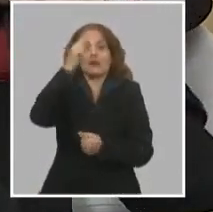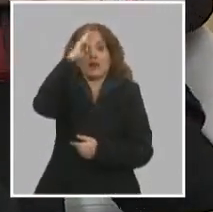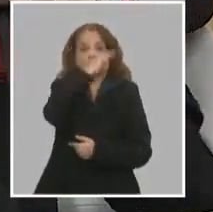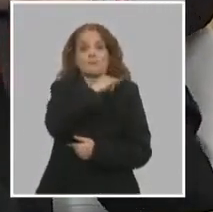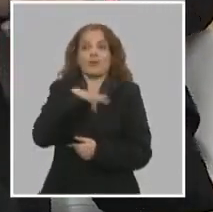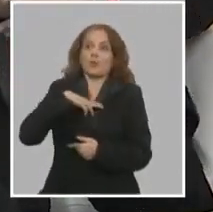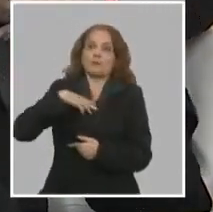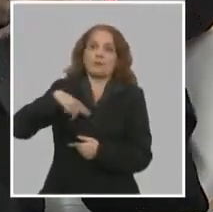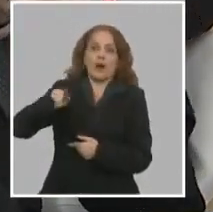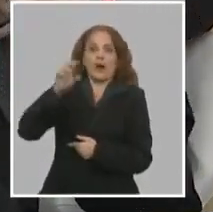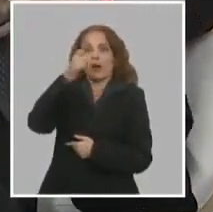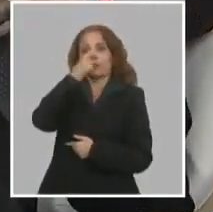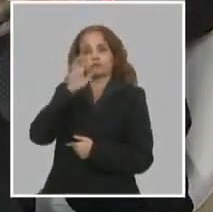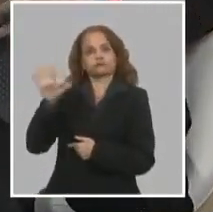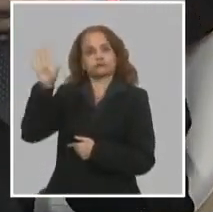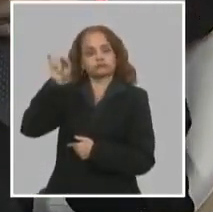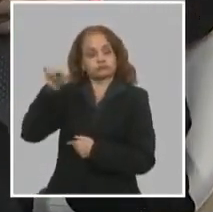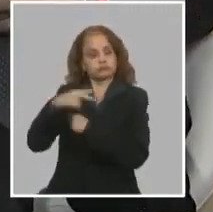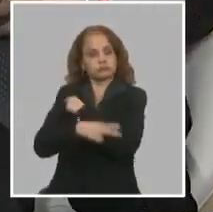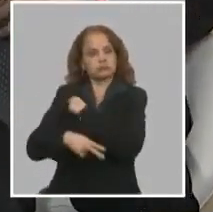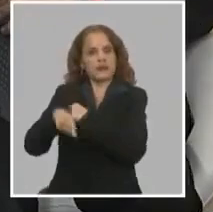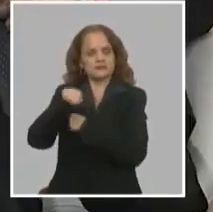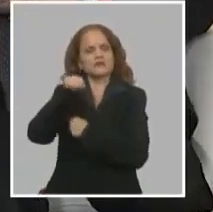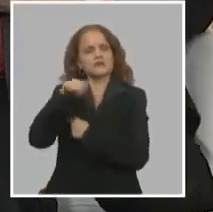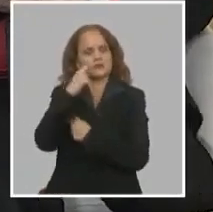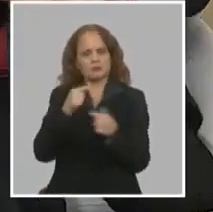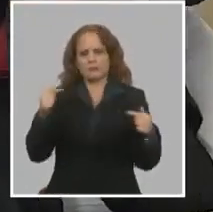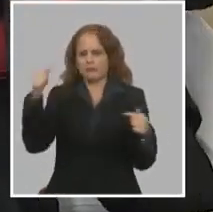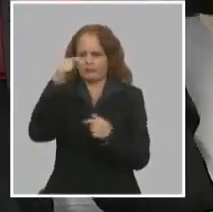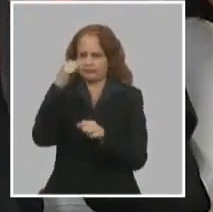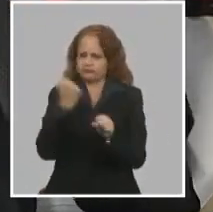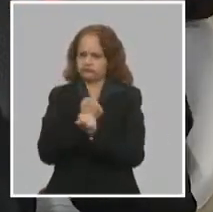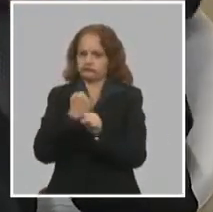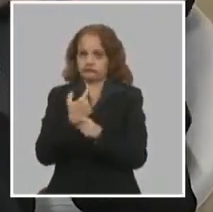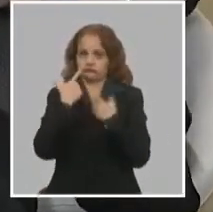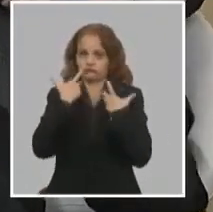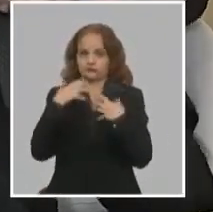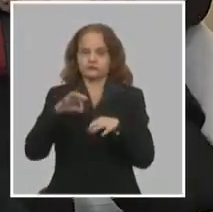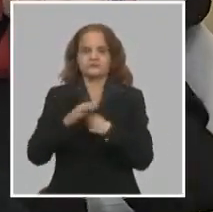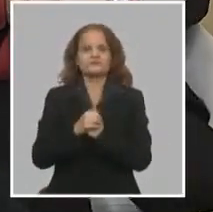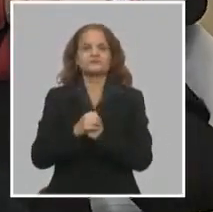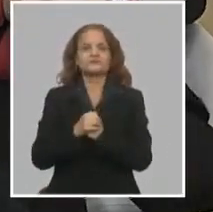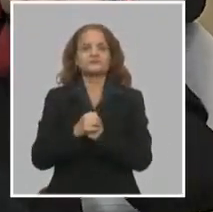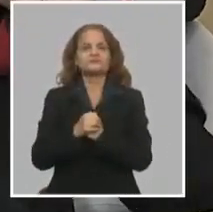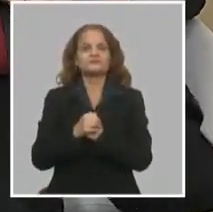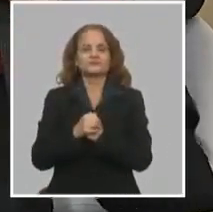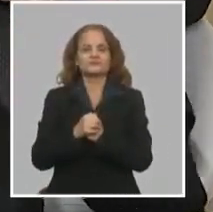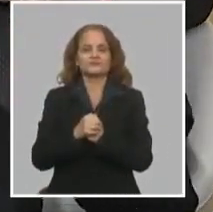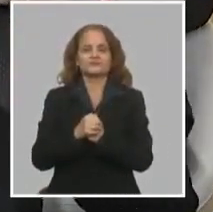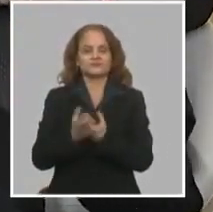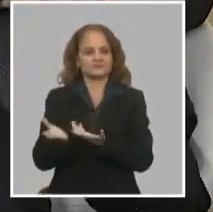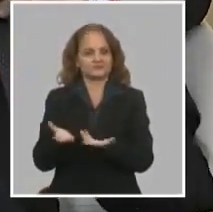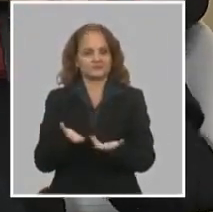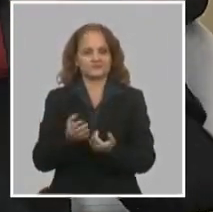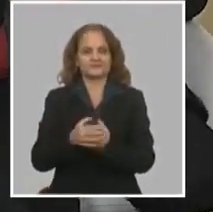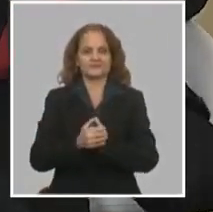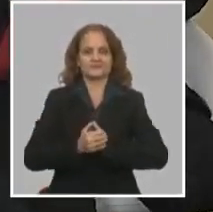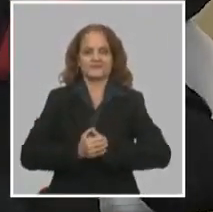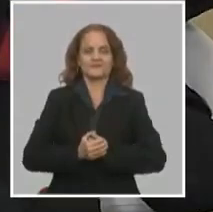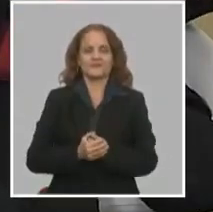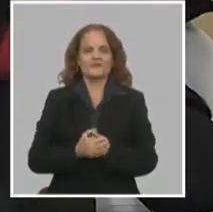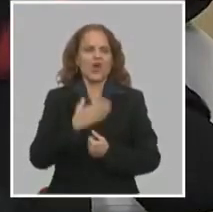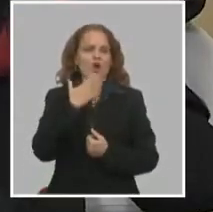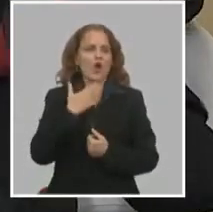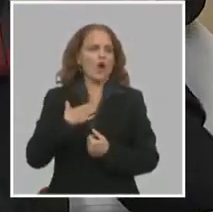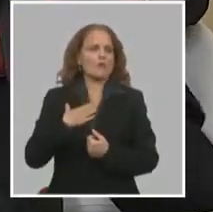y sin duda ha sido un desafío extraordinario. Para ustedes, Pachi, le diré como te decía desde pequeño, para ustedes, uh-huh. Pachi, ¿cómo fue